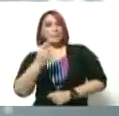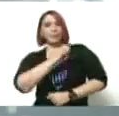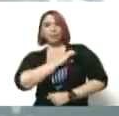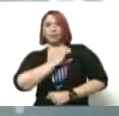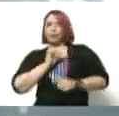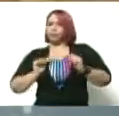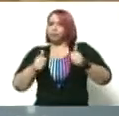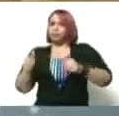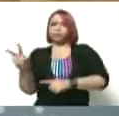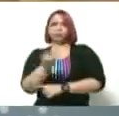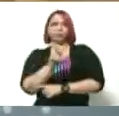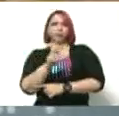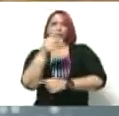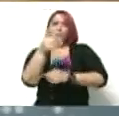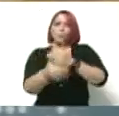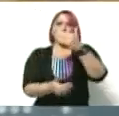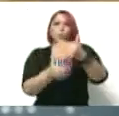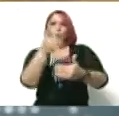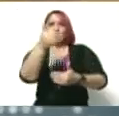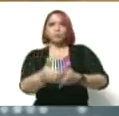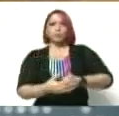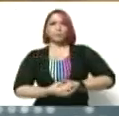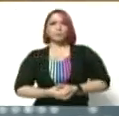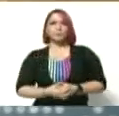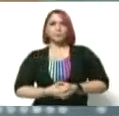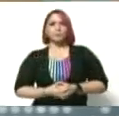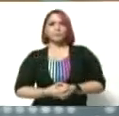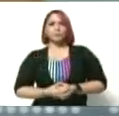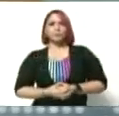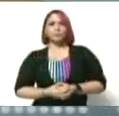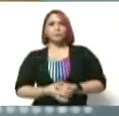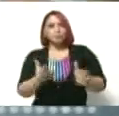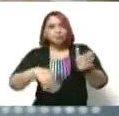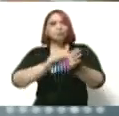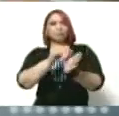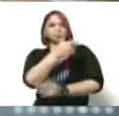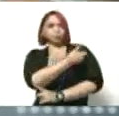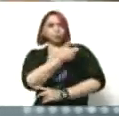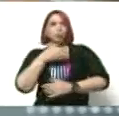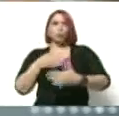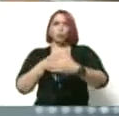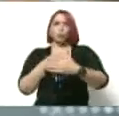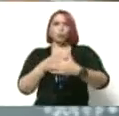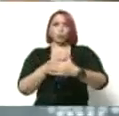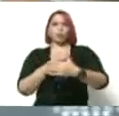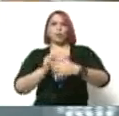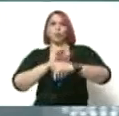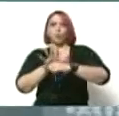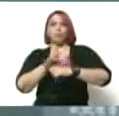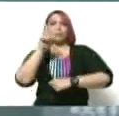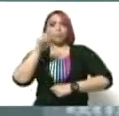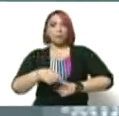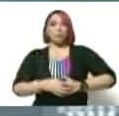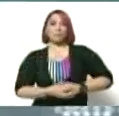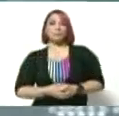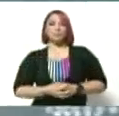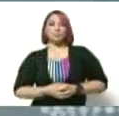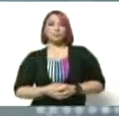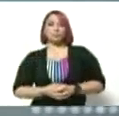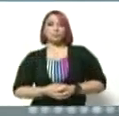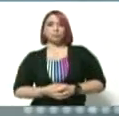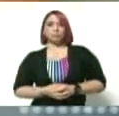venezuela el proceso de reforzamiento con las vacunas que ya también están